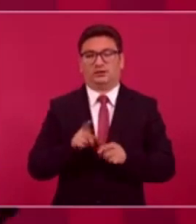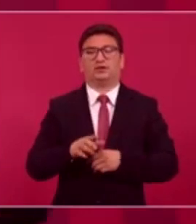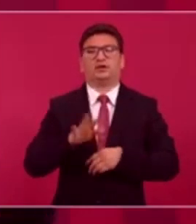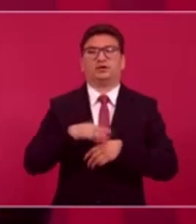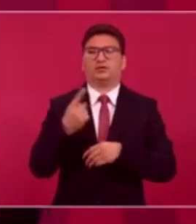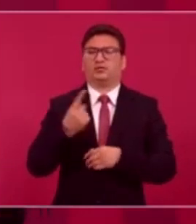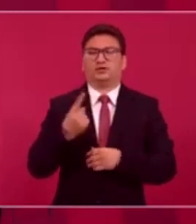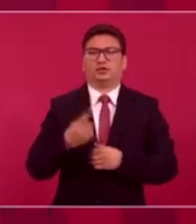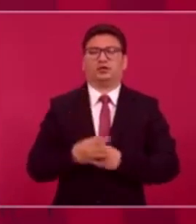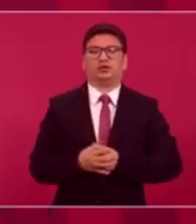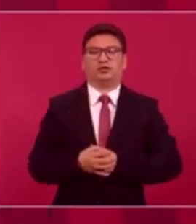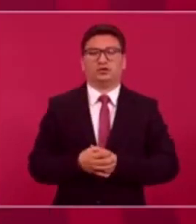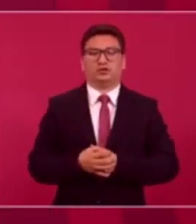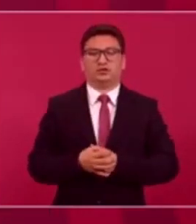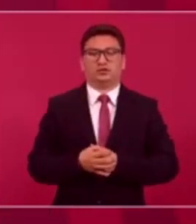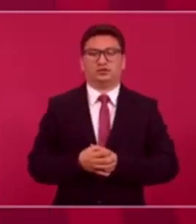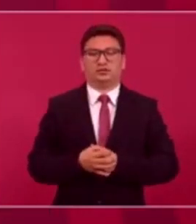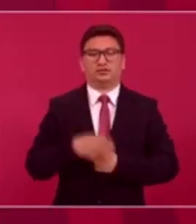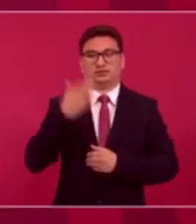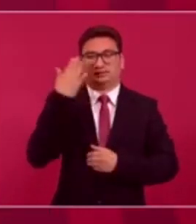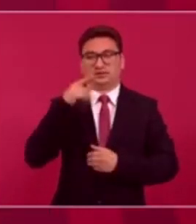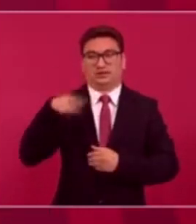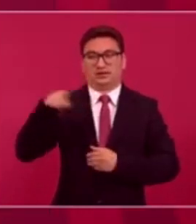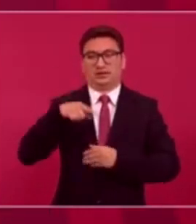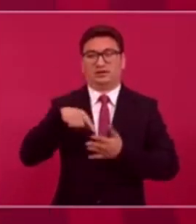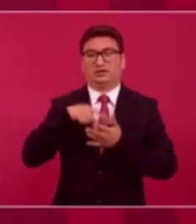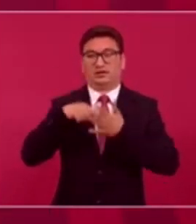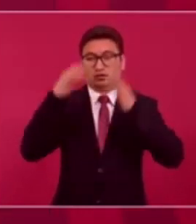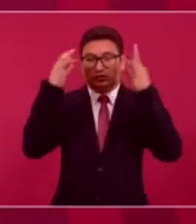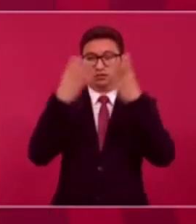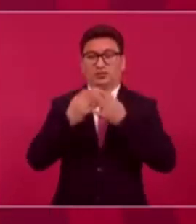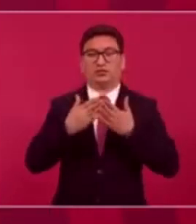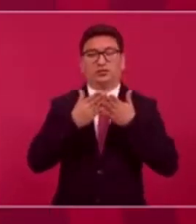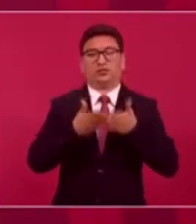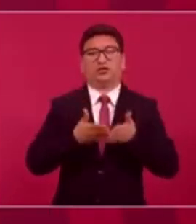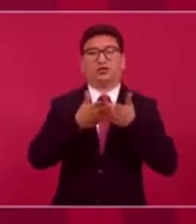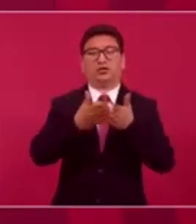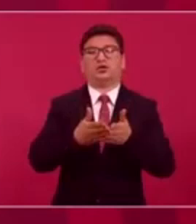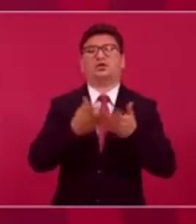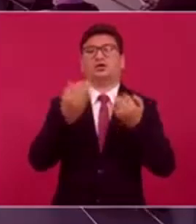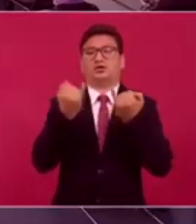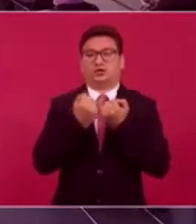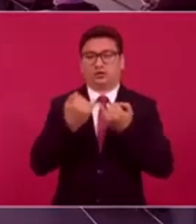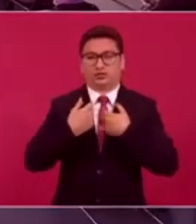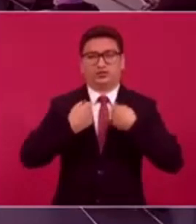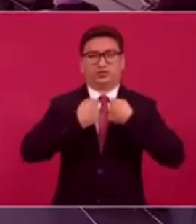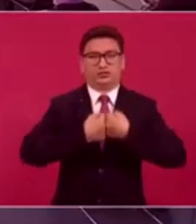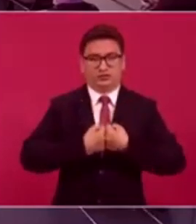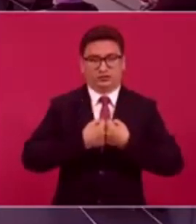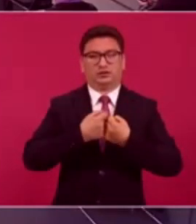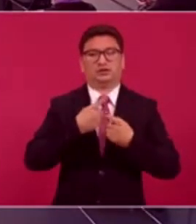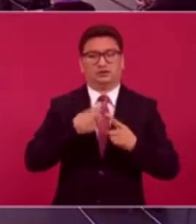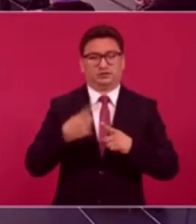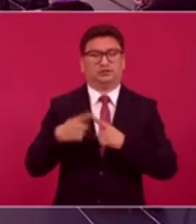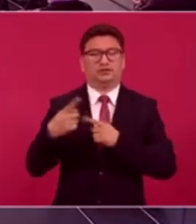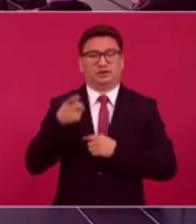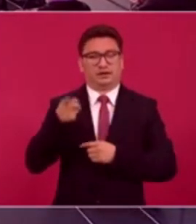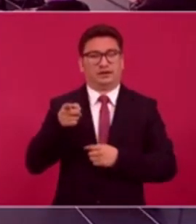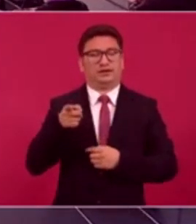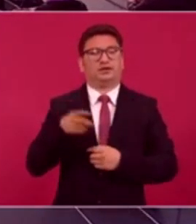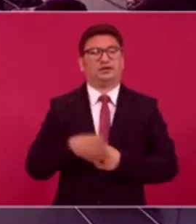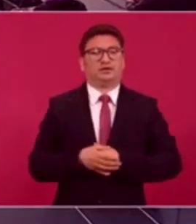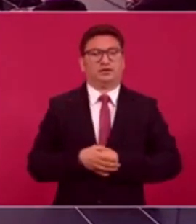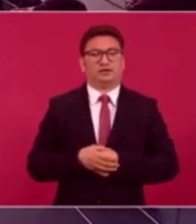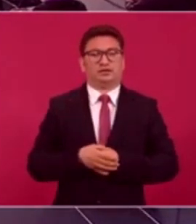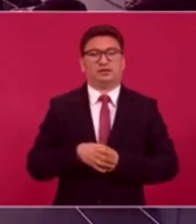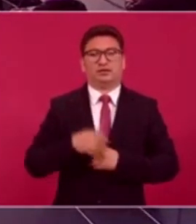porque ya las aduanas marítimas y las aduanas fronterizas están